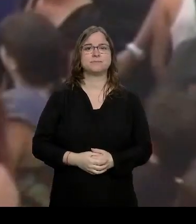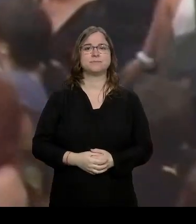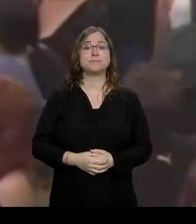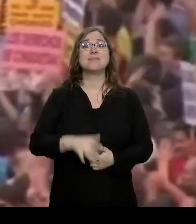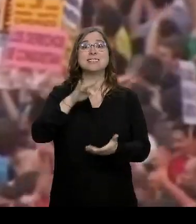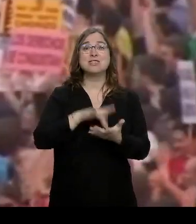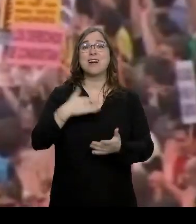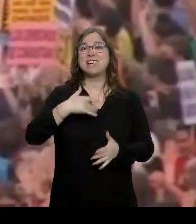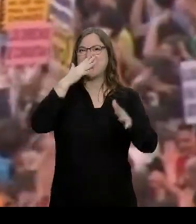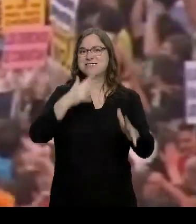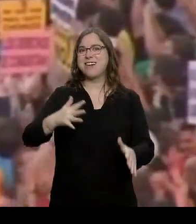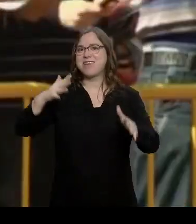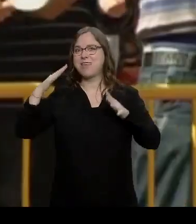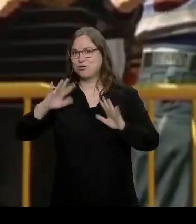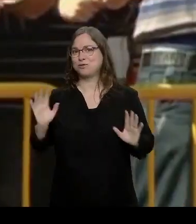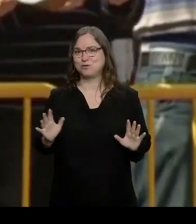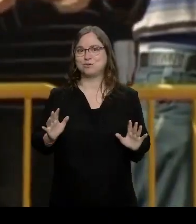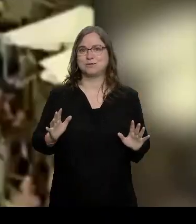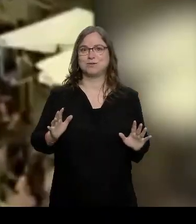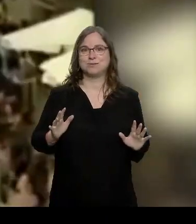Han pasado 10 años